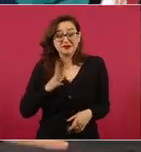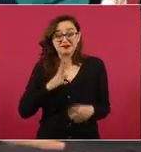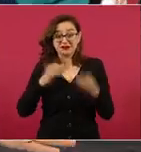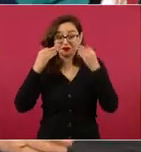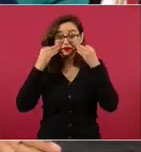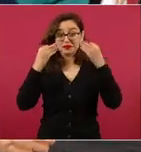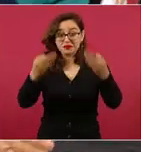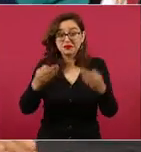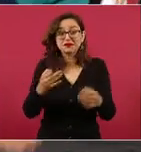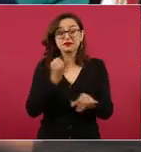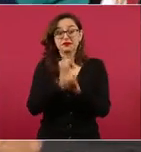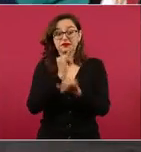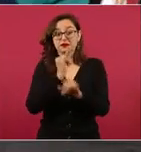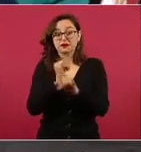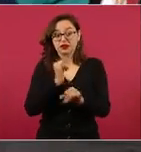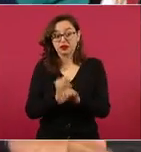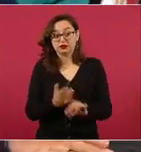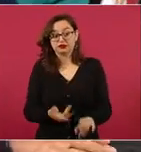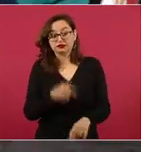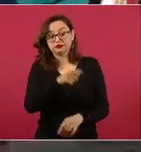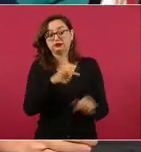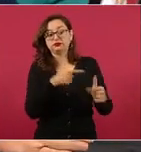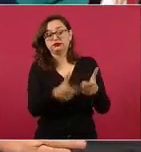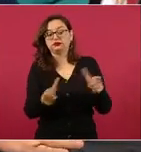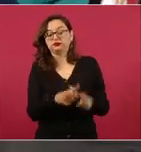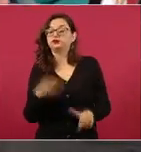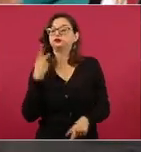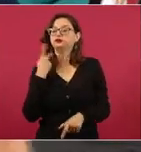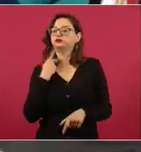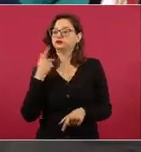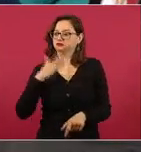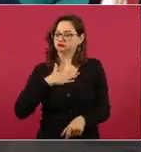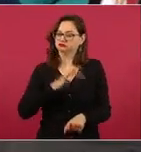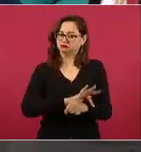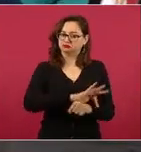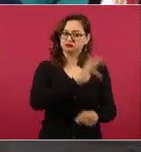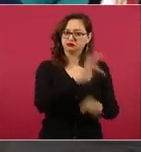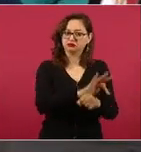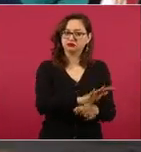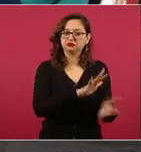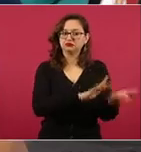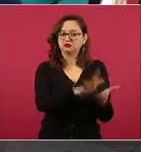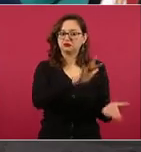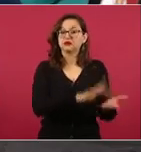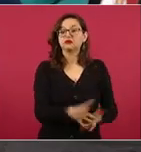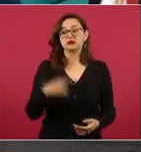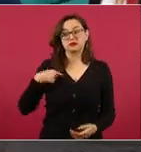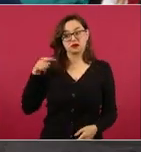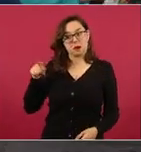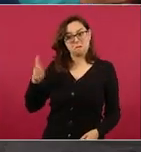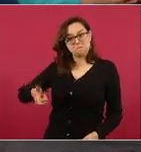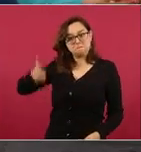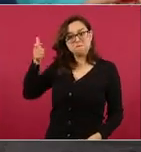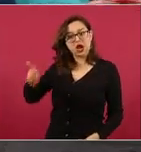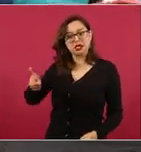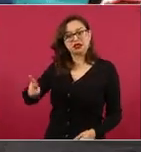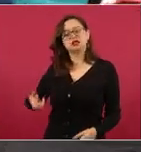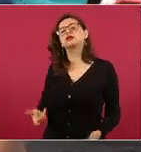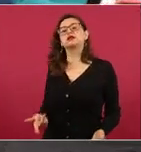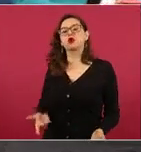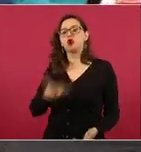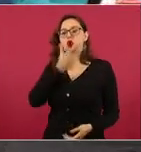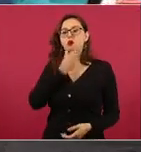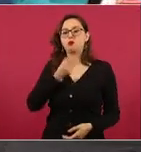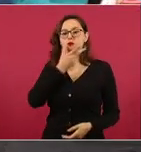no votara por el candidato del partido que él estaba apoyando, el castigo del hombre lo alcanzaría, así textual lo decía. ¿Cómo? El castigo